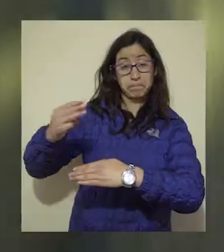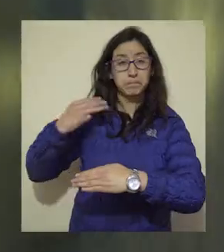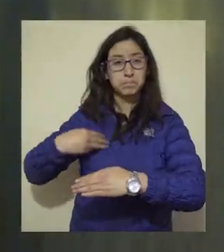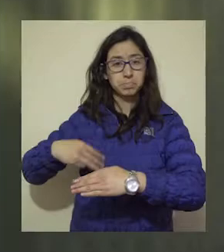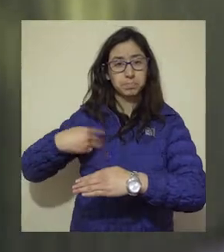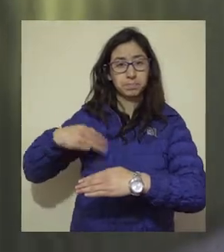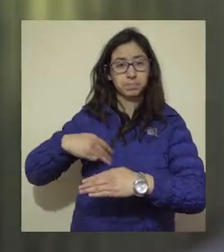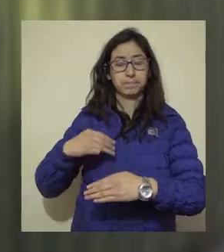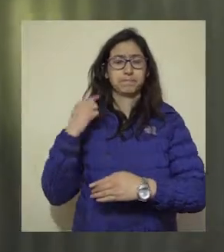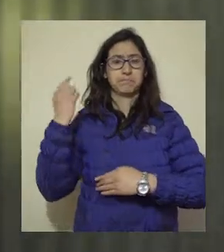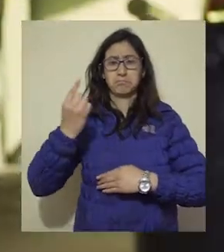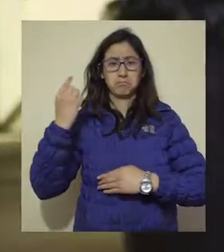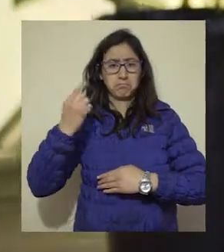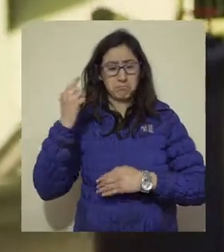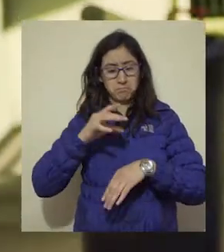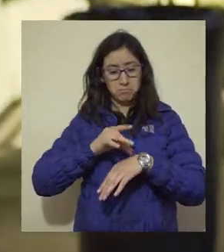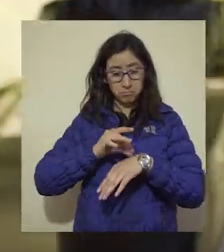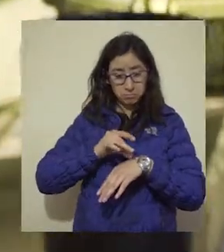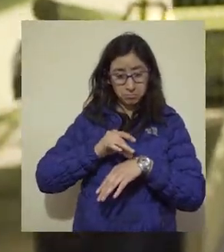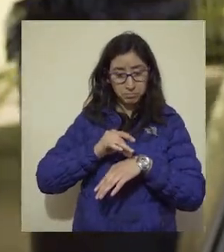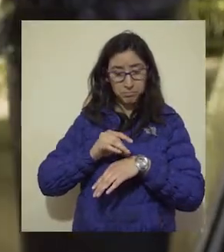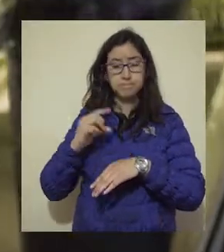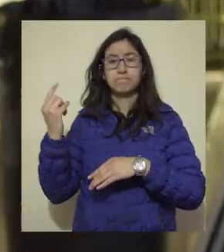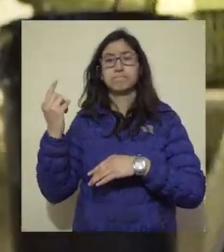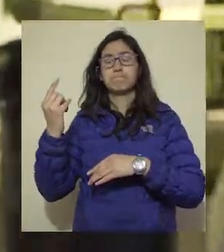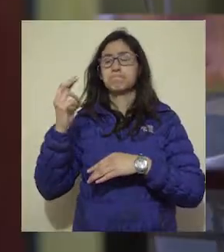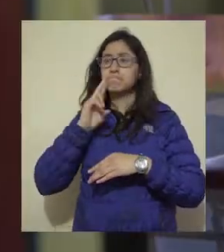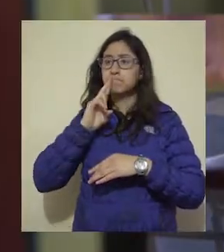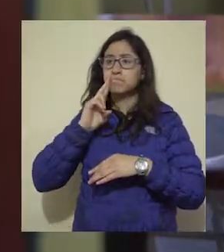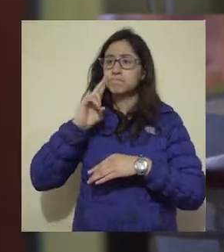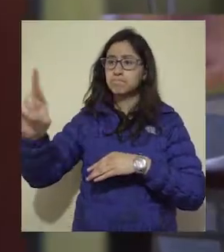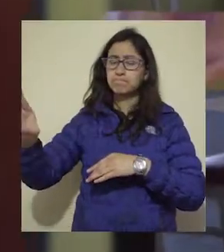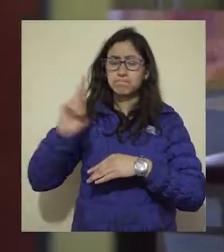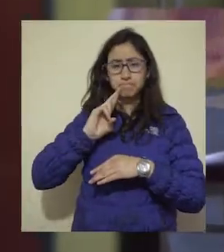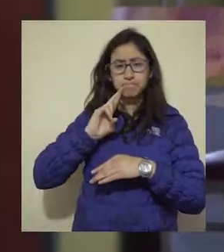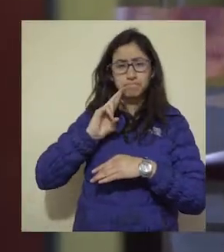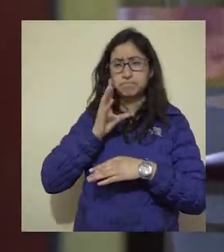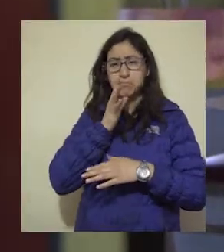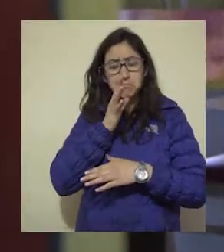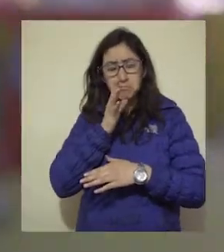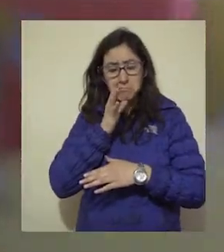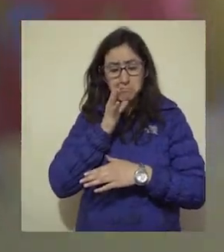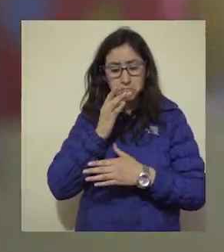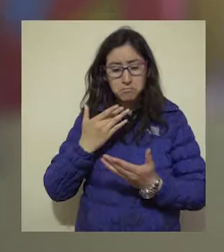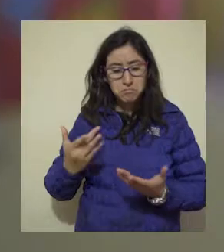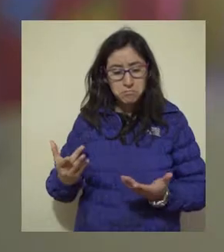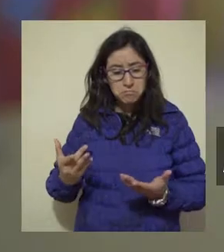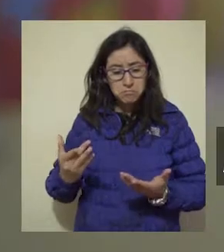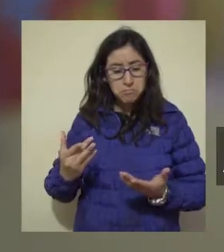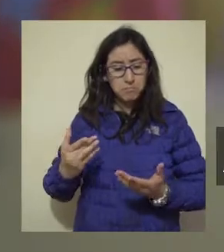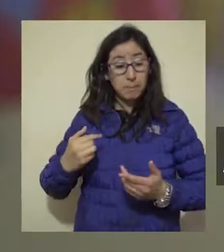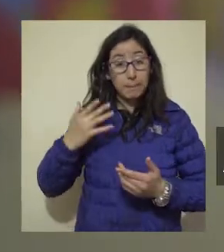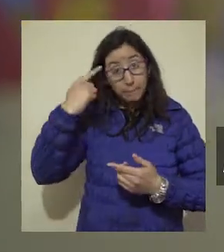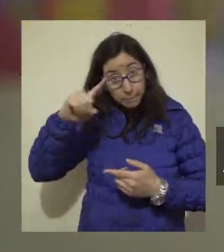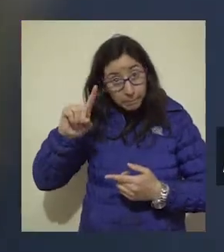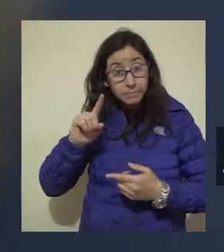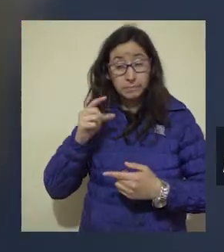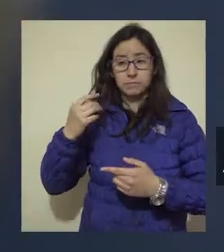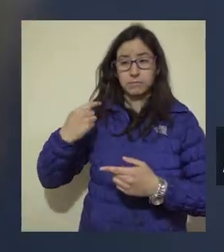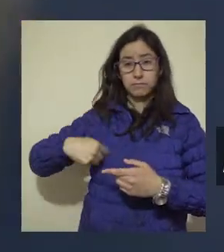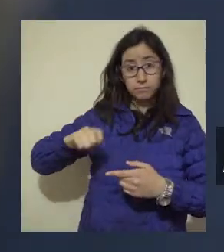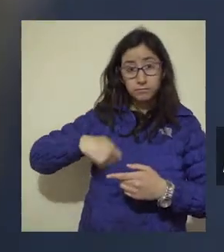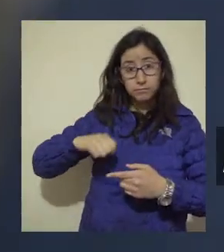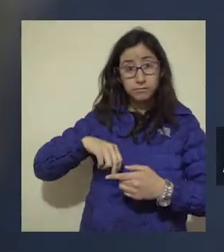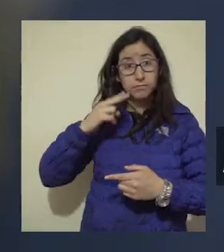ayudó. Probablemente si yo hubiera ido solo al Ministerio de Salud no hubieran tomado en cuenta mi solicitud. Pero como él,